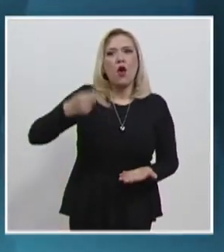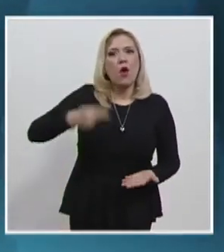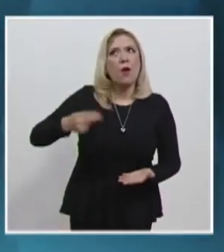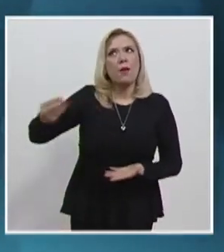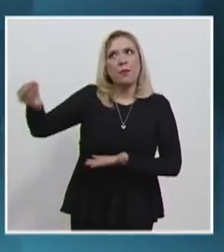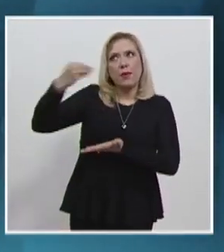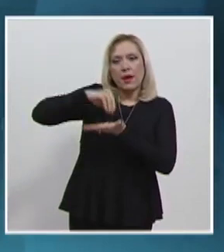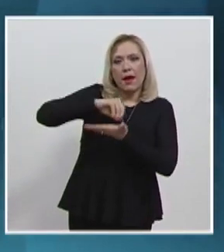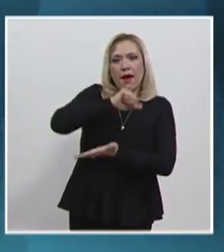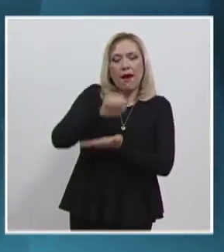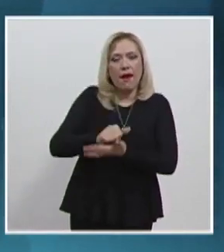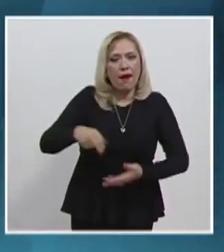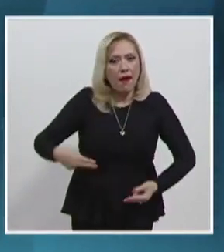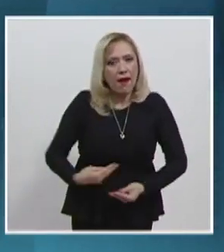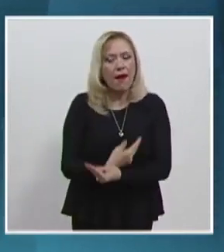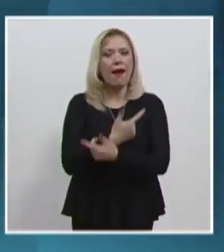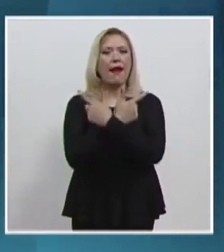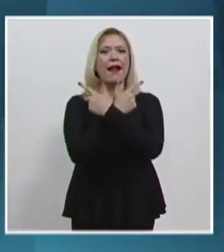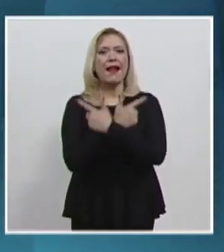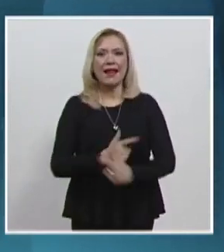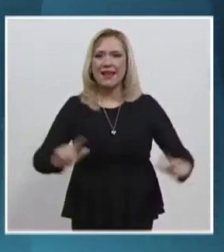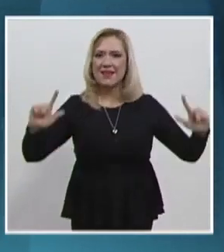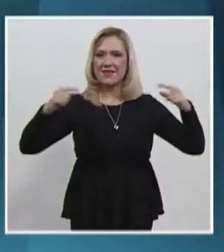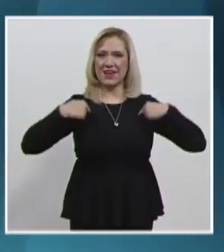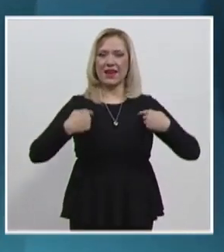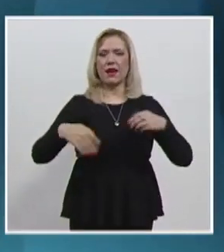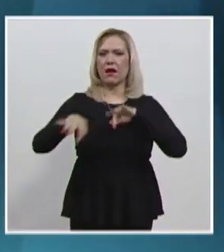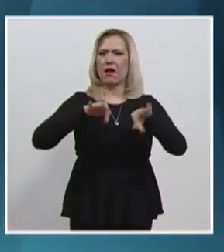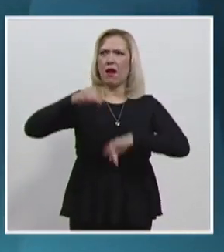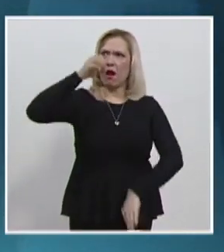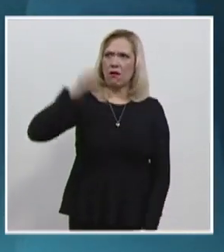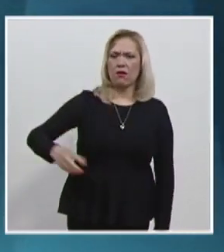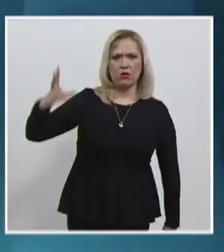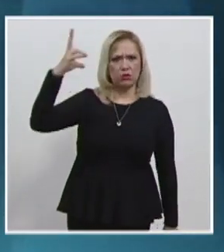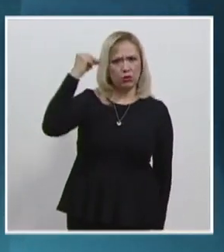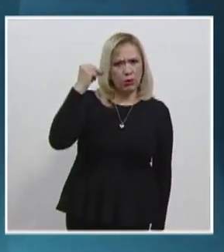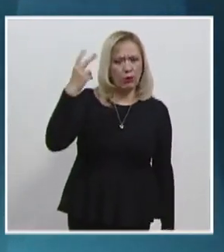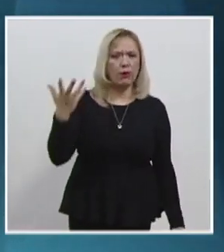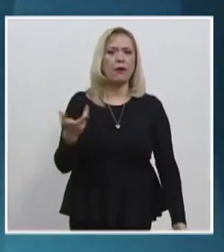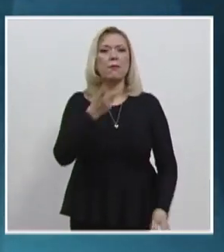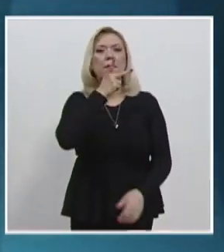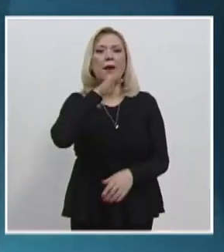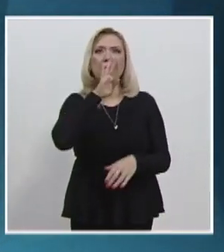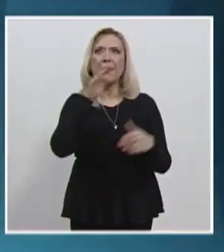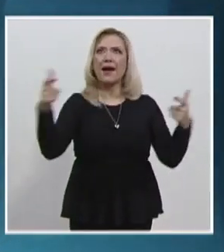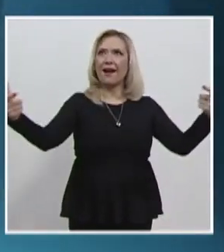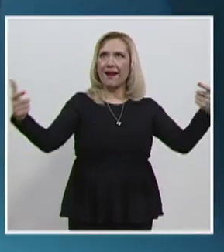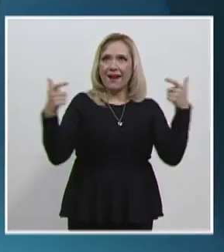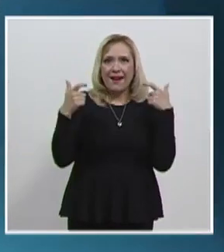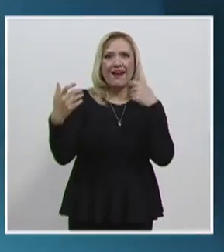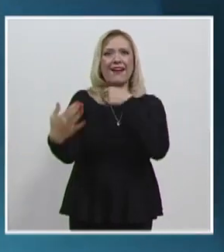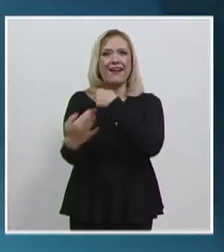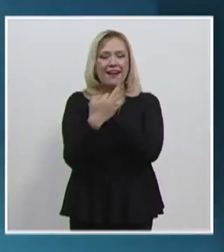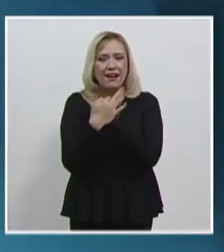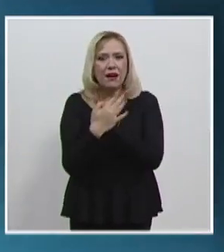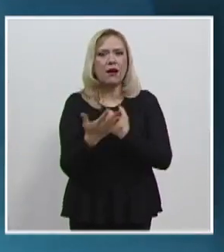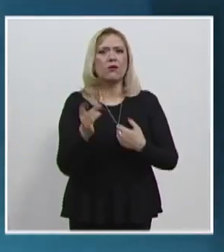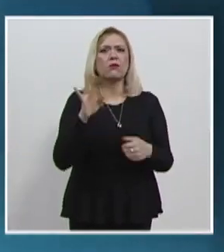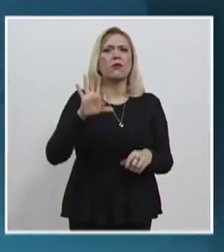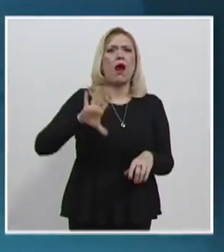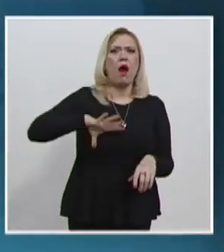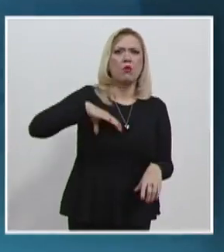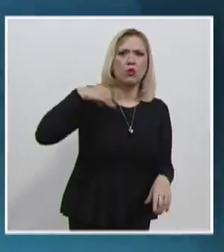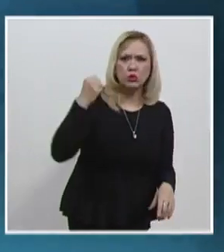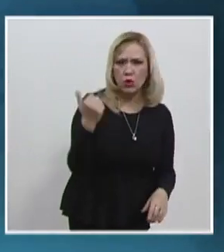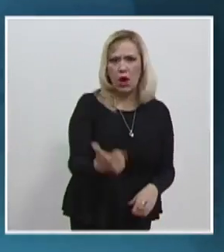obligado a trabajar los infantes y adolescentes tienen derecho a tener una familia a estar seguros Y protegidos de cualquier peligro y abuso